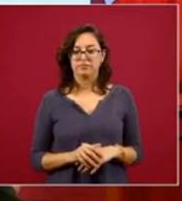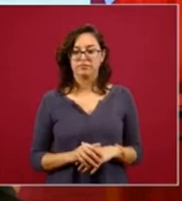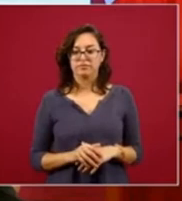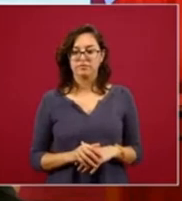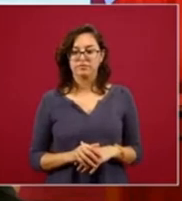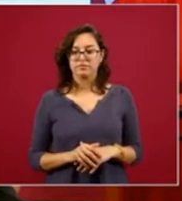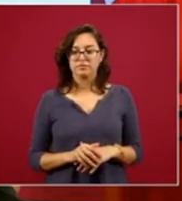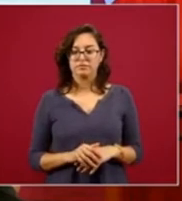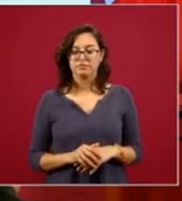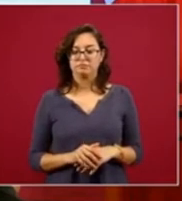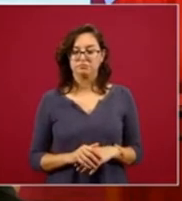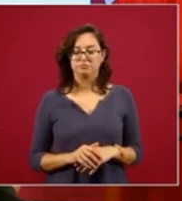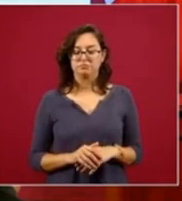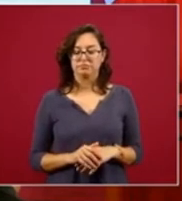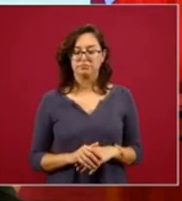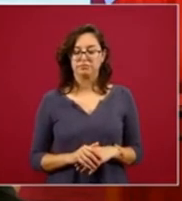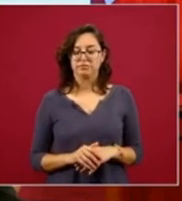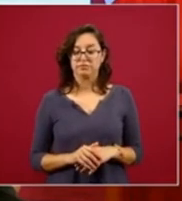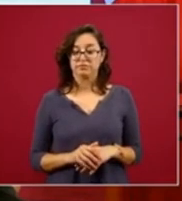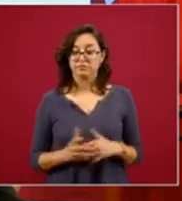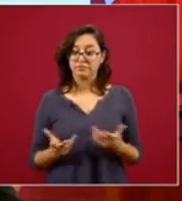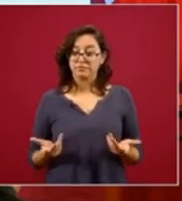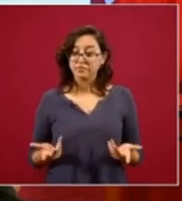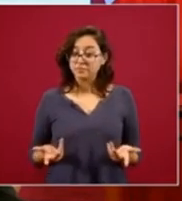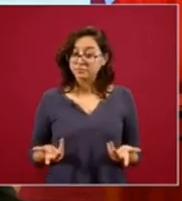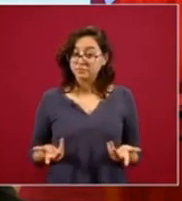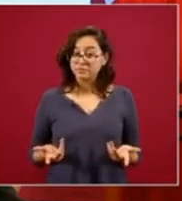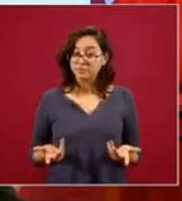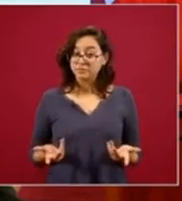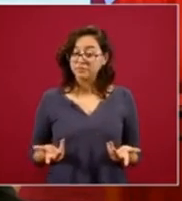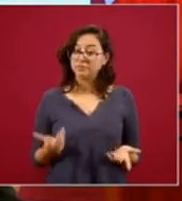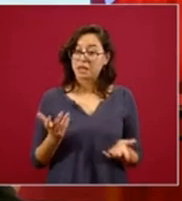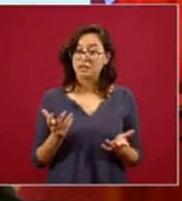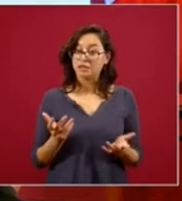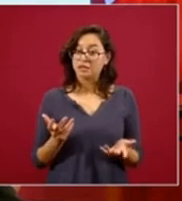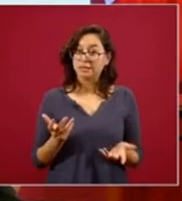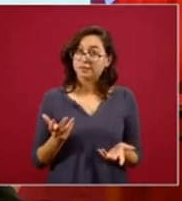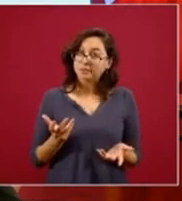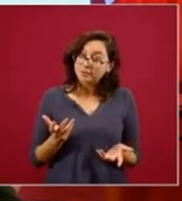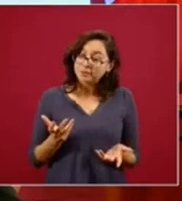determinada la emisión de esta estampilla.